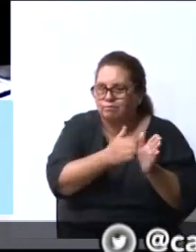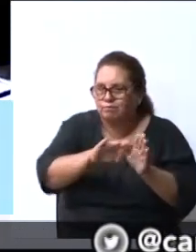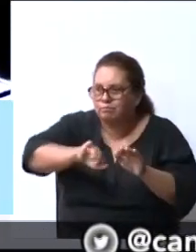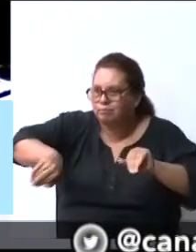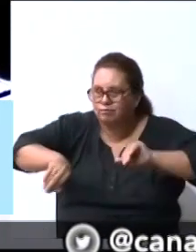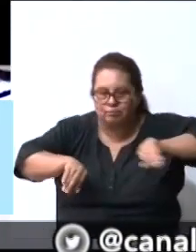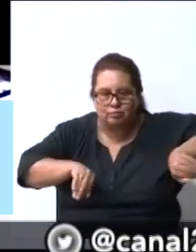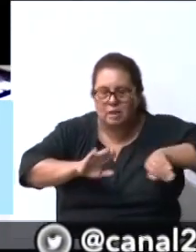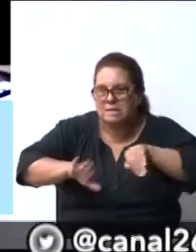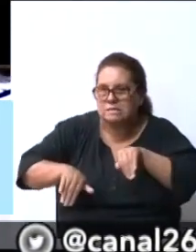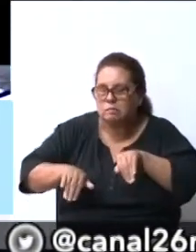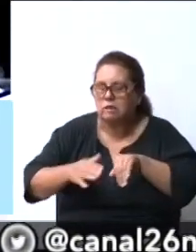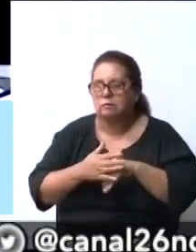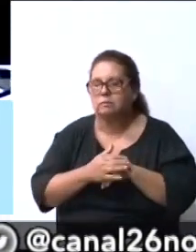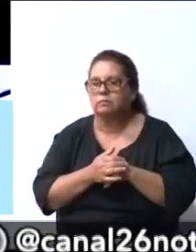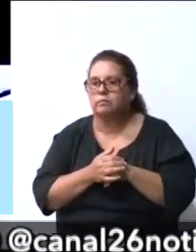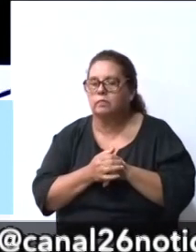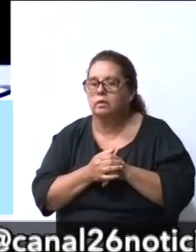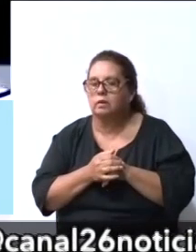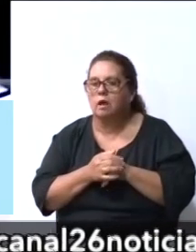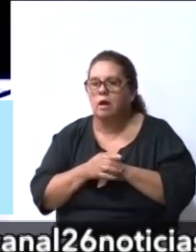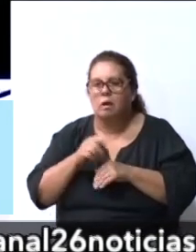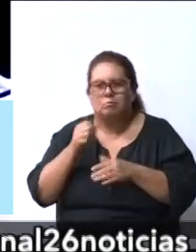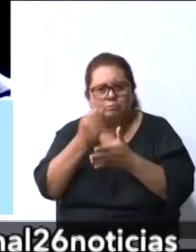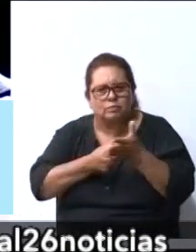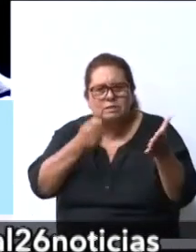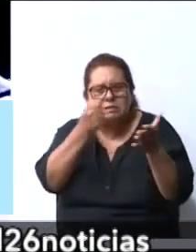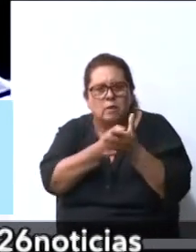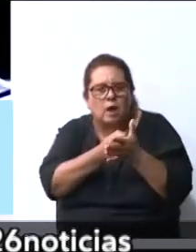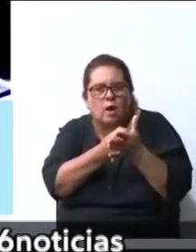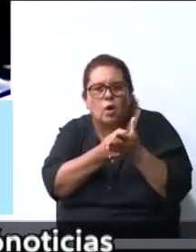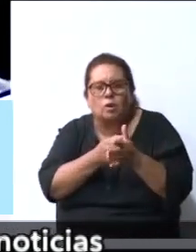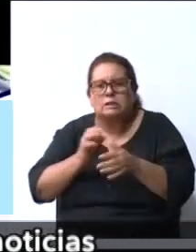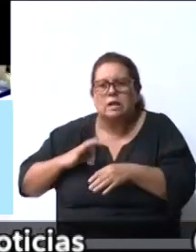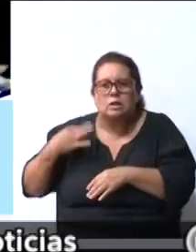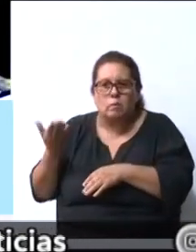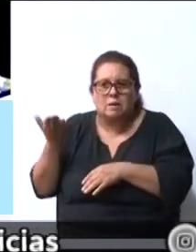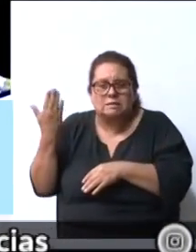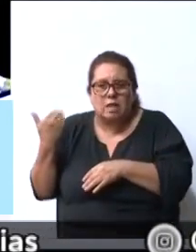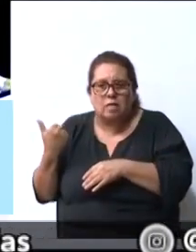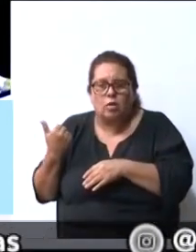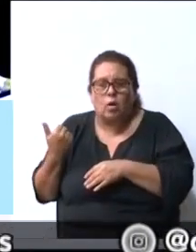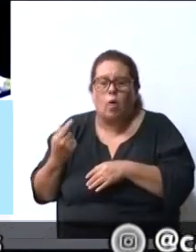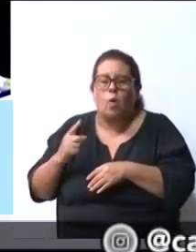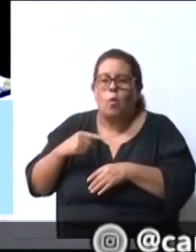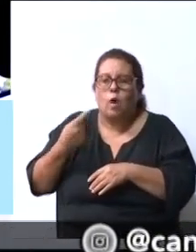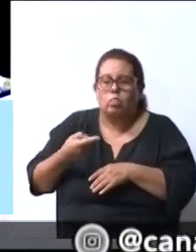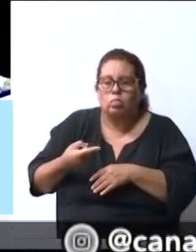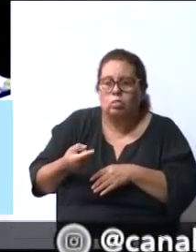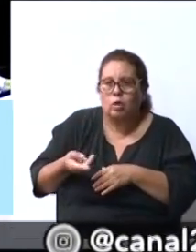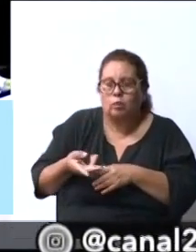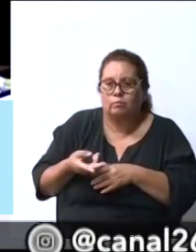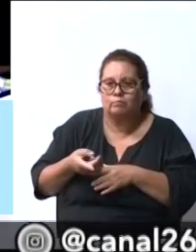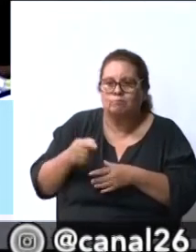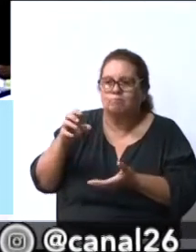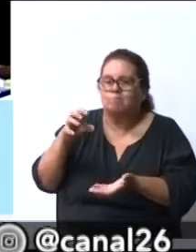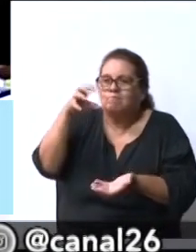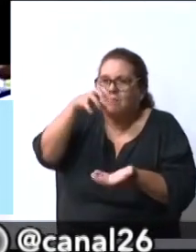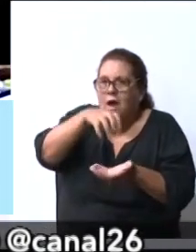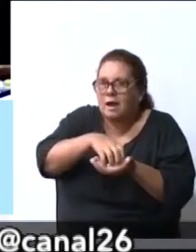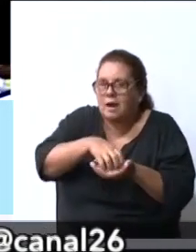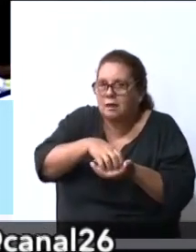sustentable. Todos estos esfuerzos dieron sus frutos el año pasado cuando fuimos sede de la cumbre de